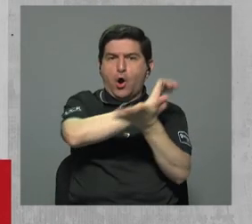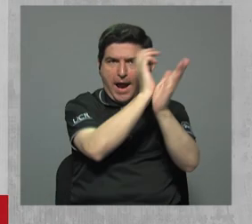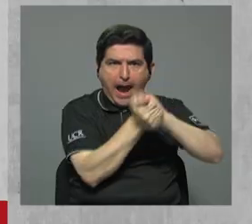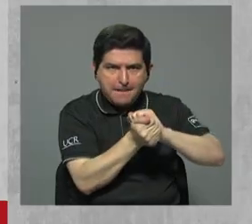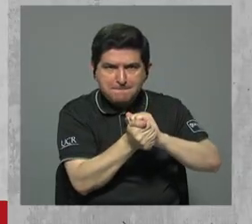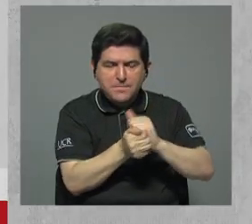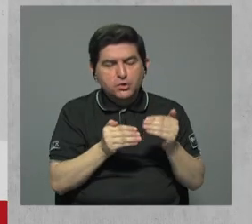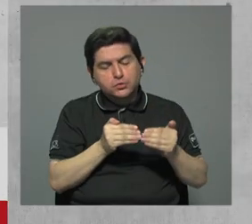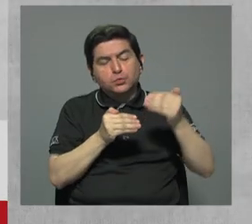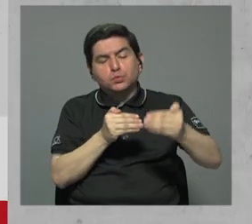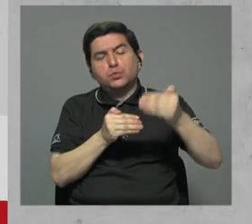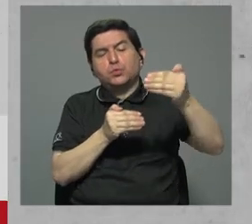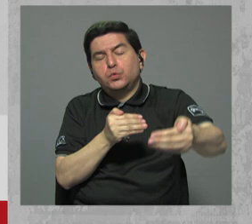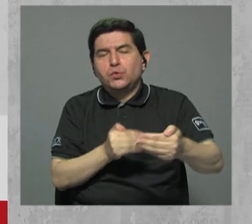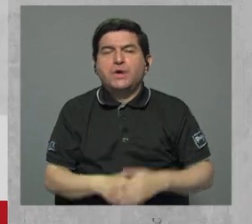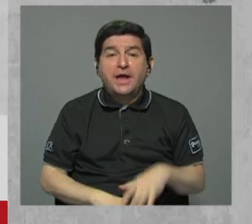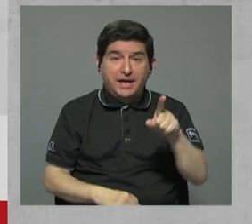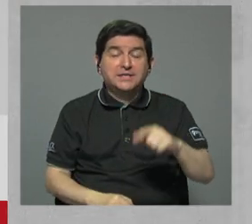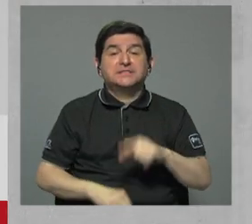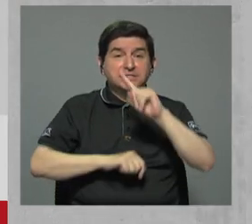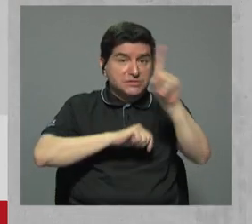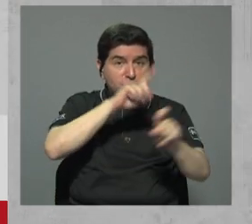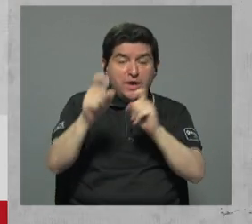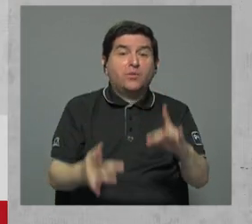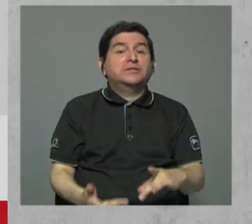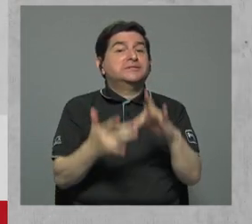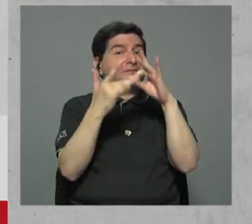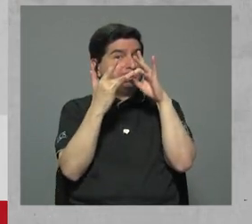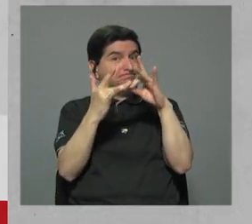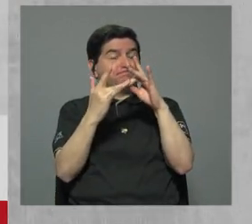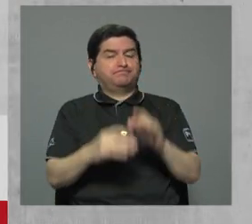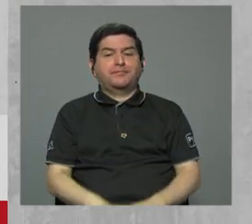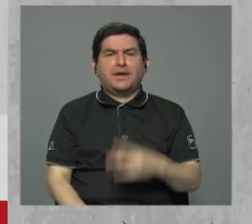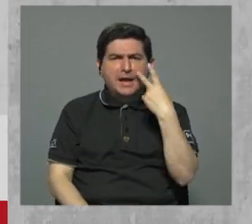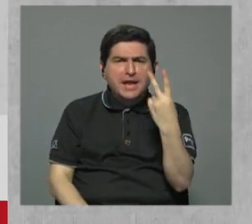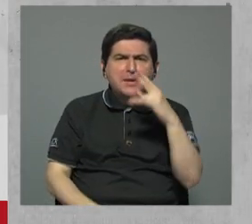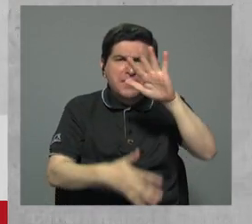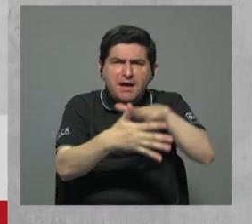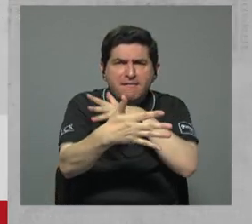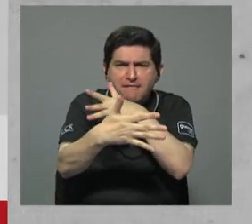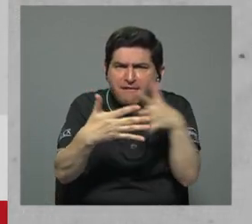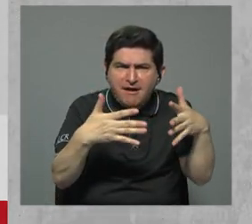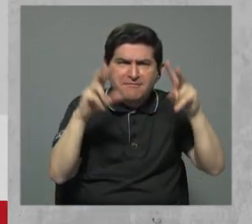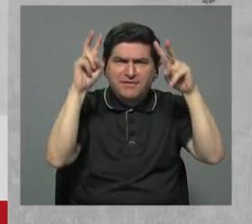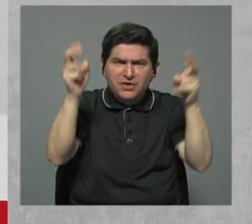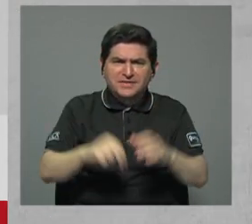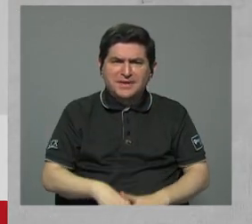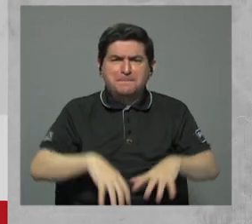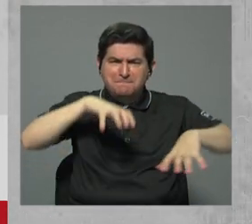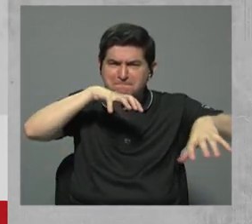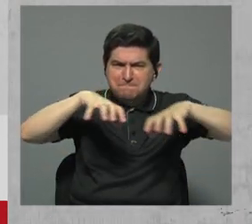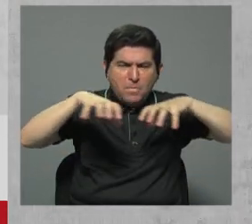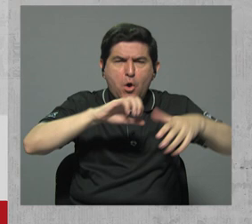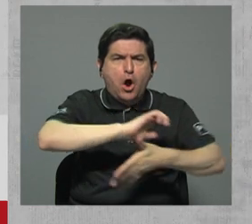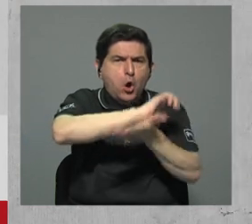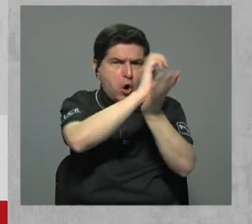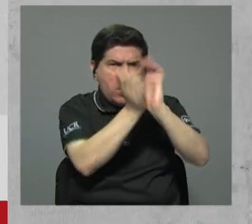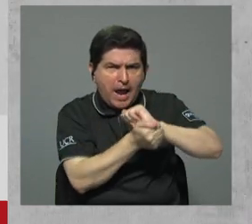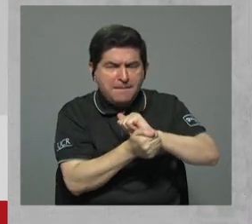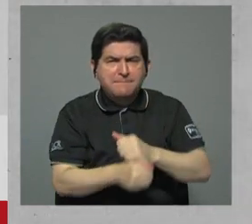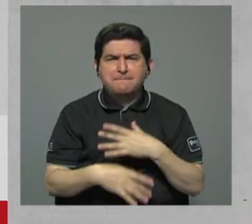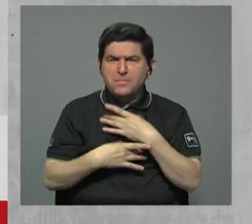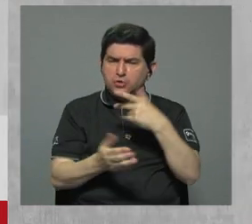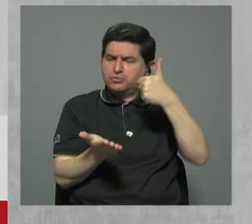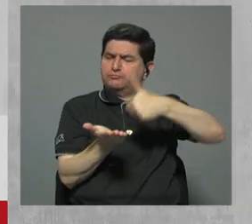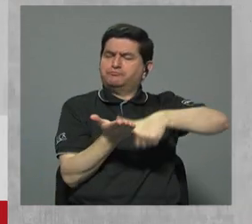el tiempo. Entonces, es una encuesta muy particular, por supuesto. Y aquí estamos viendo los gráficos. Tenemos el tema de los movimientos y cambios en la intención